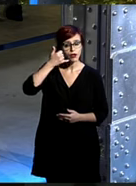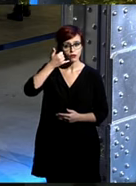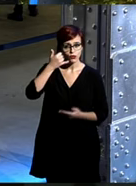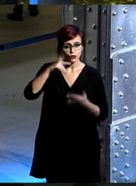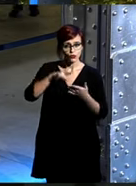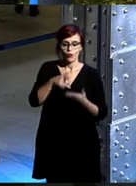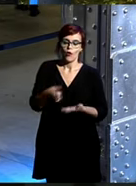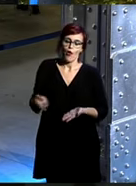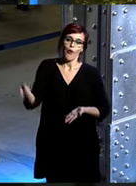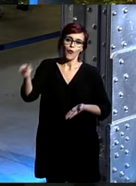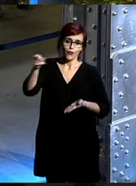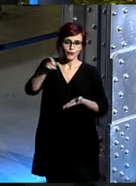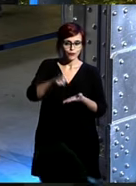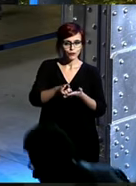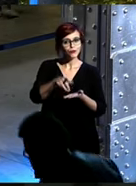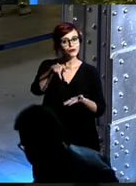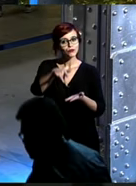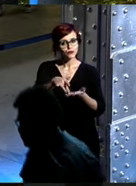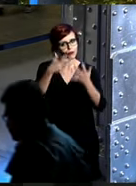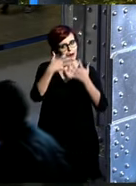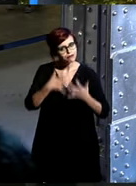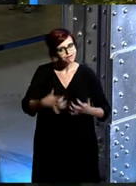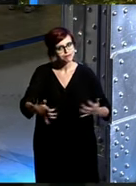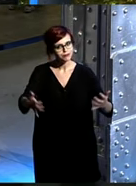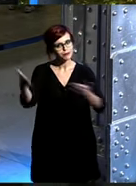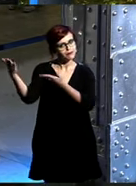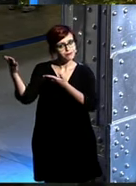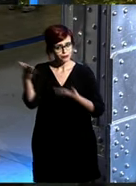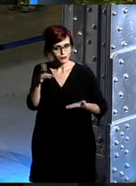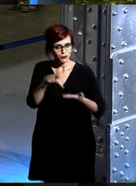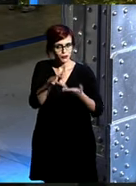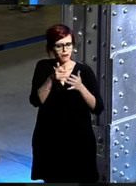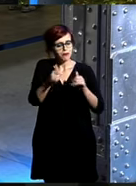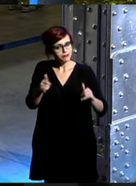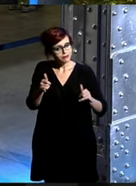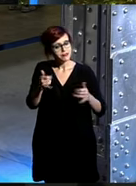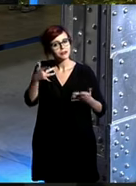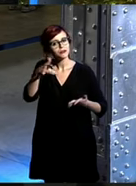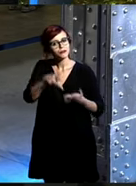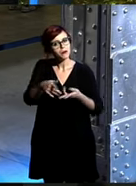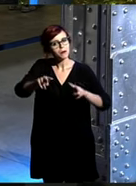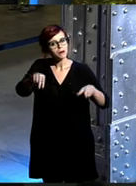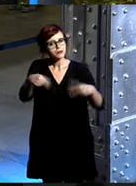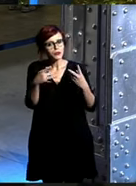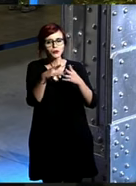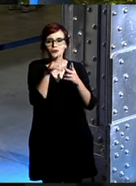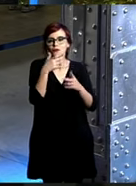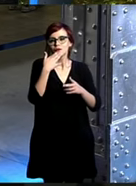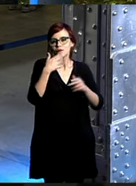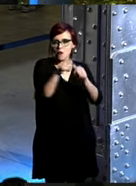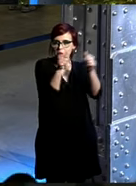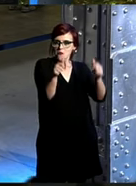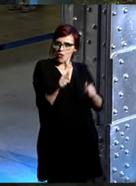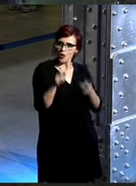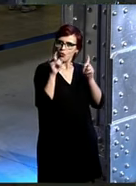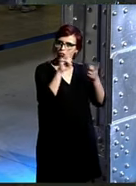por, una vez más, albergar este tipo de encuentros y ser uno de los agentes principales en el cambio de paradigma en la educación.